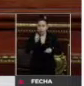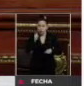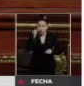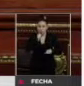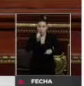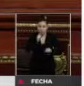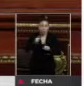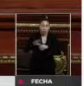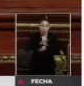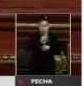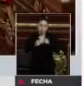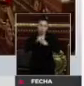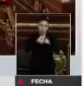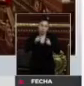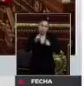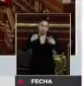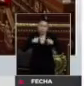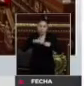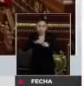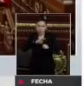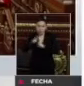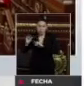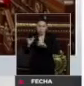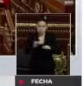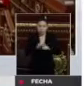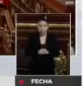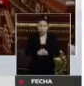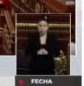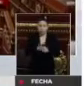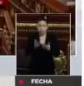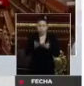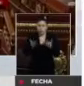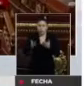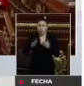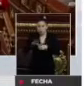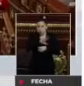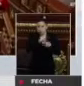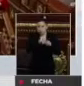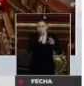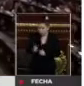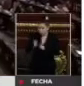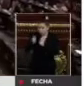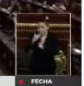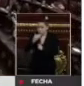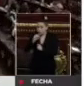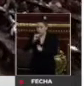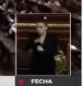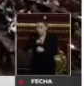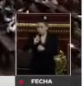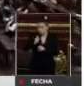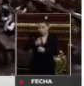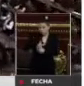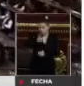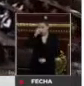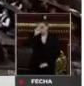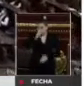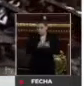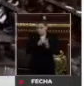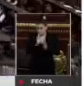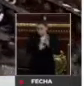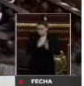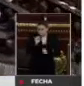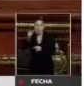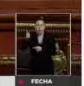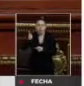contravengan la normatividad expresa y puedan responder a la responsabilidad política a través del juicio político. Lourdes González explicó que el juicio es una herramienta